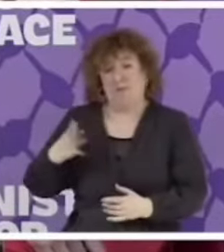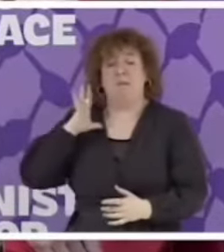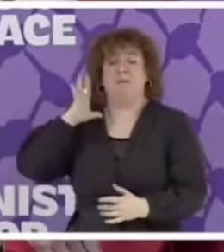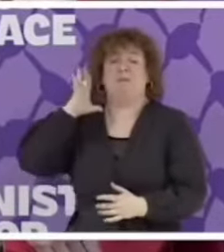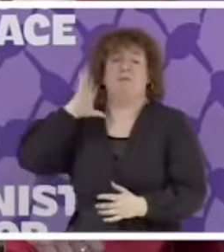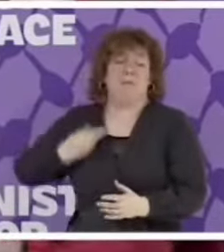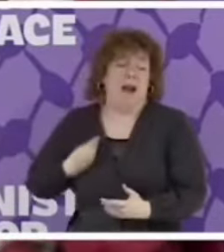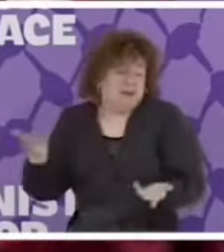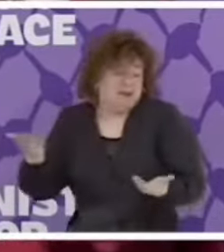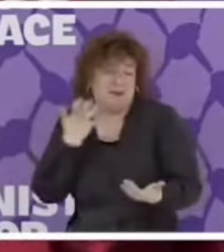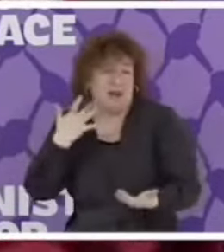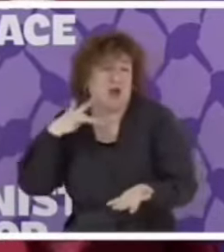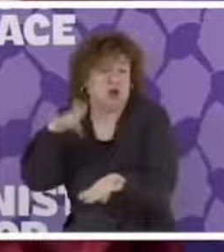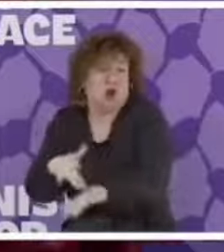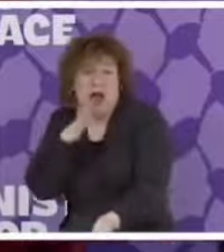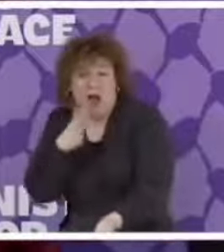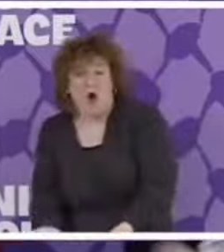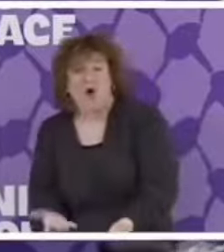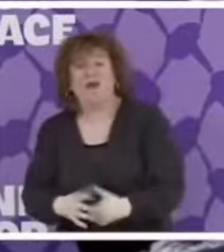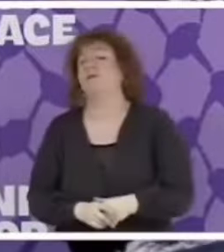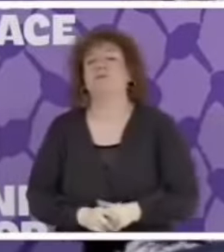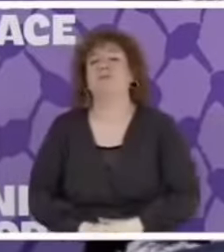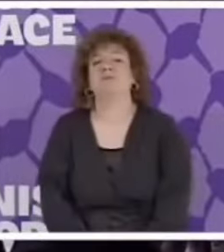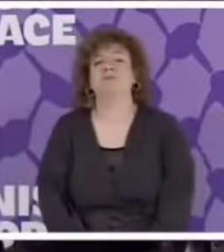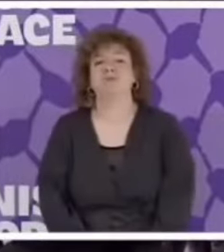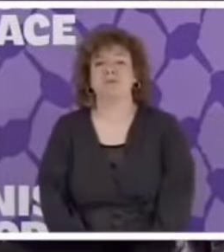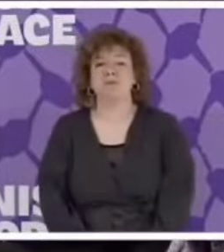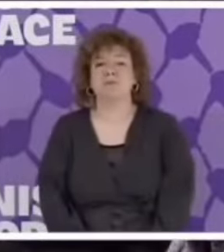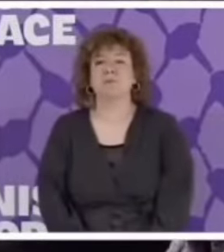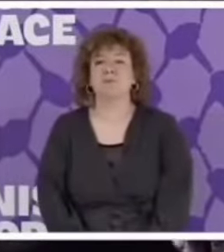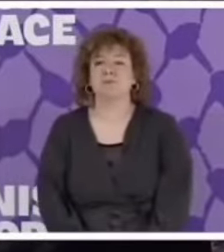los compañeros en Palestina.